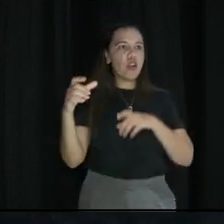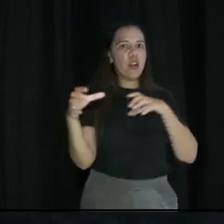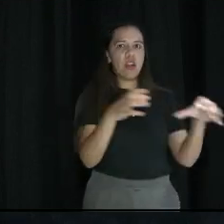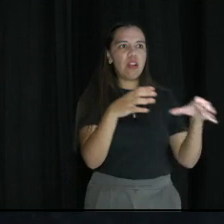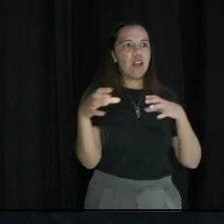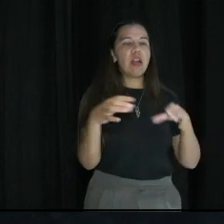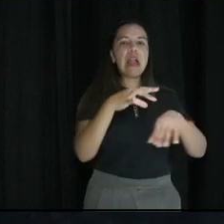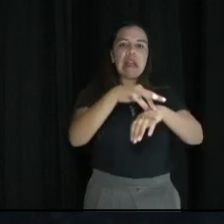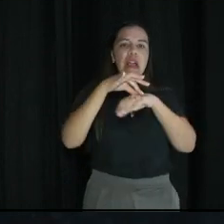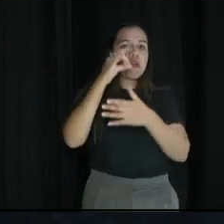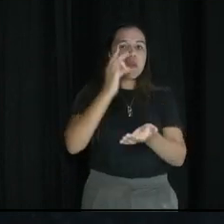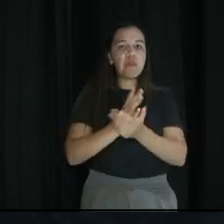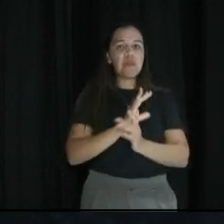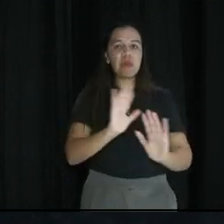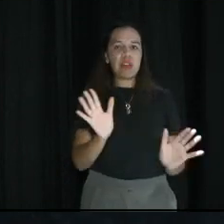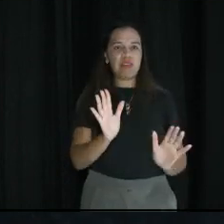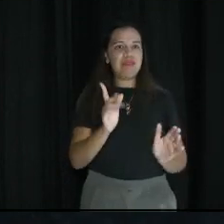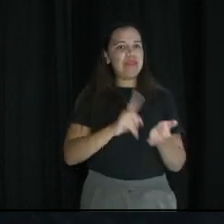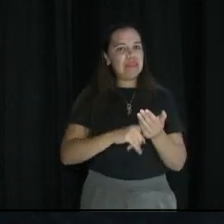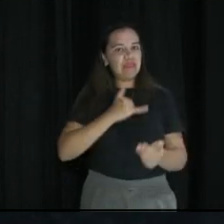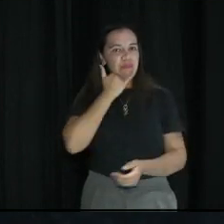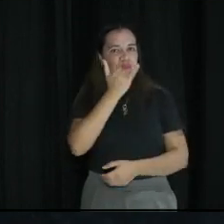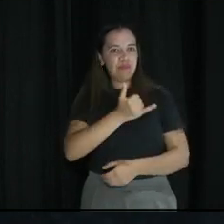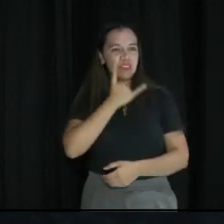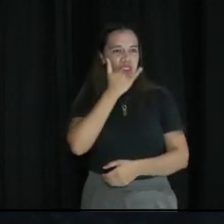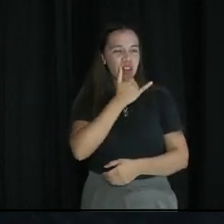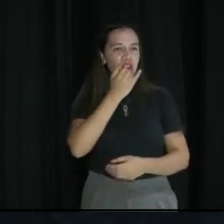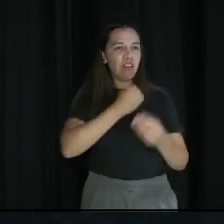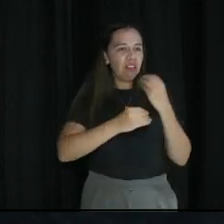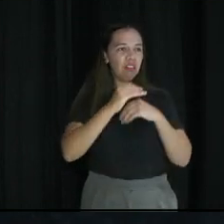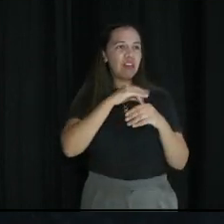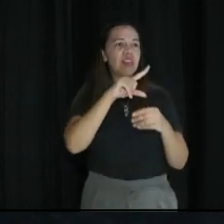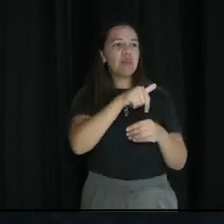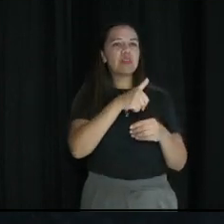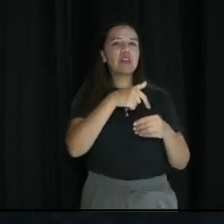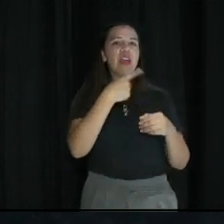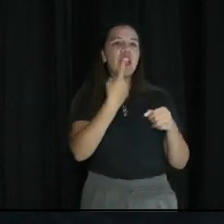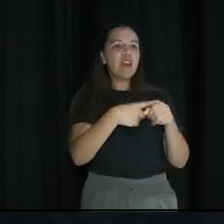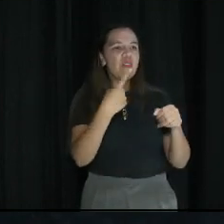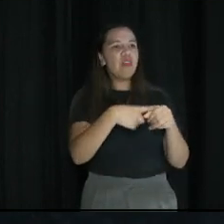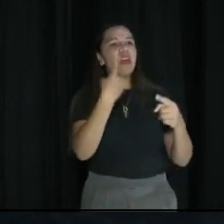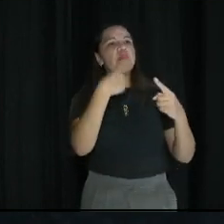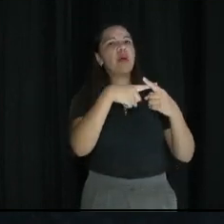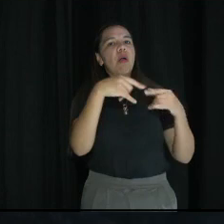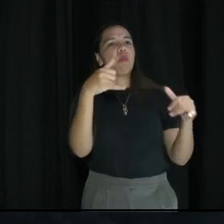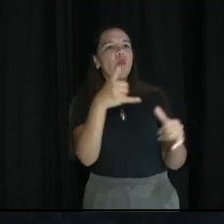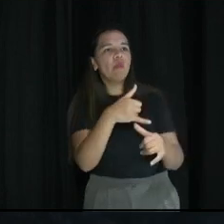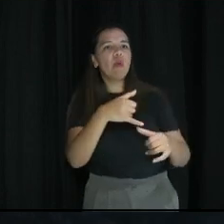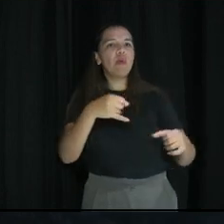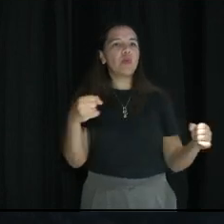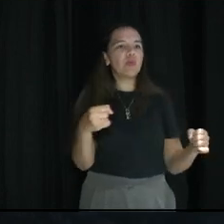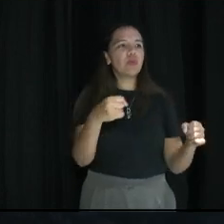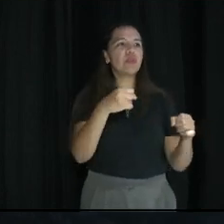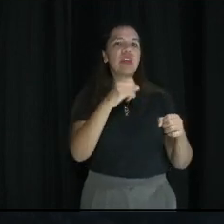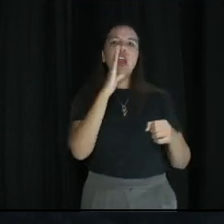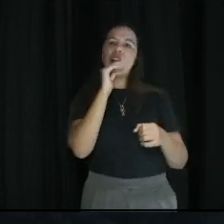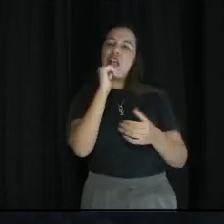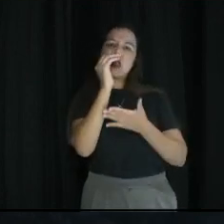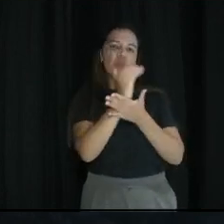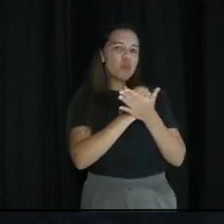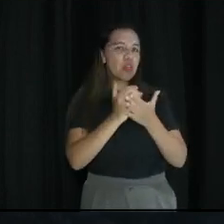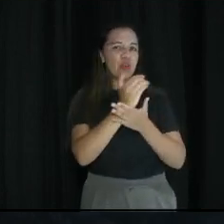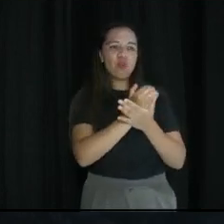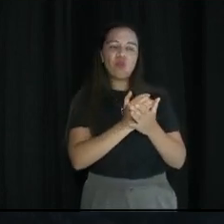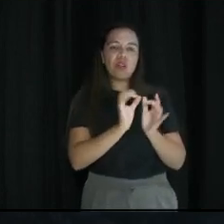y estos errores pues ocasionan trastornos metabólicos en muchas ocasiones irreversibles en el animal.